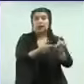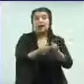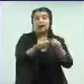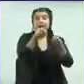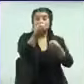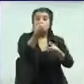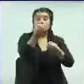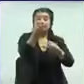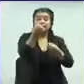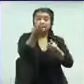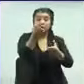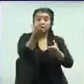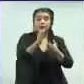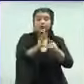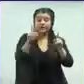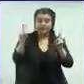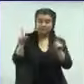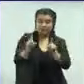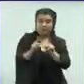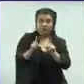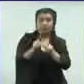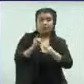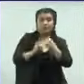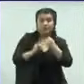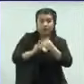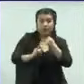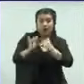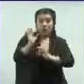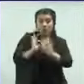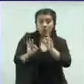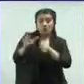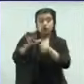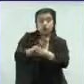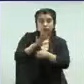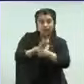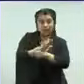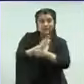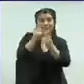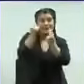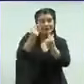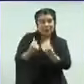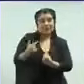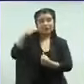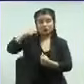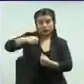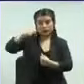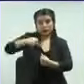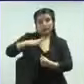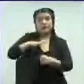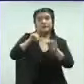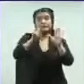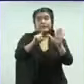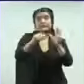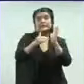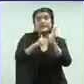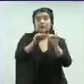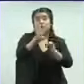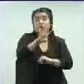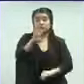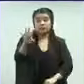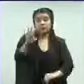datos de resumen final o total. El presupuesto vigente actualmente de